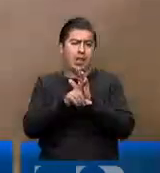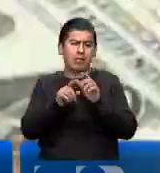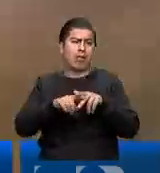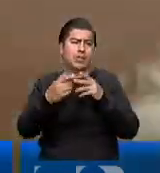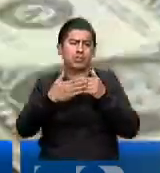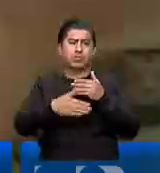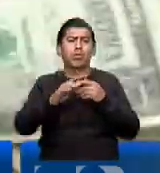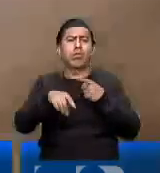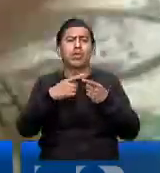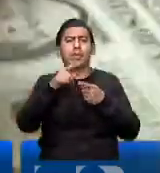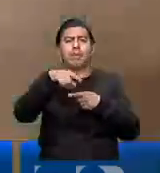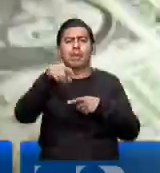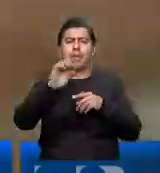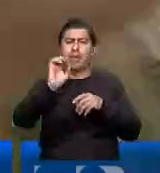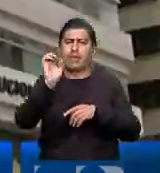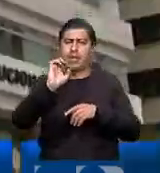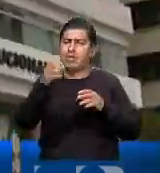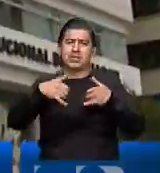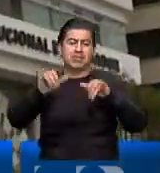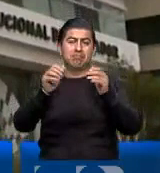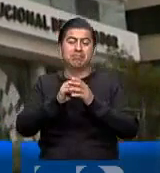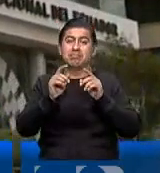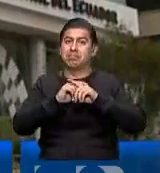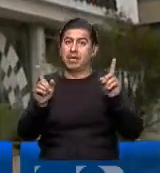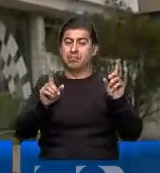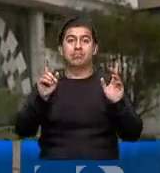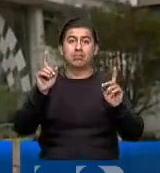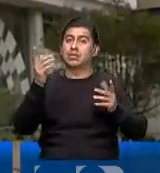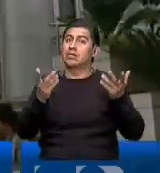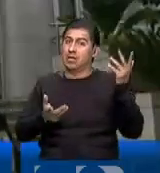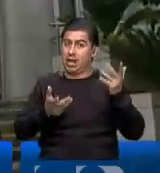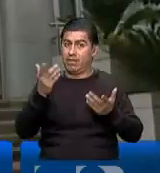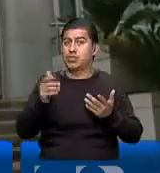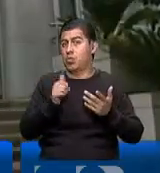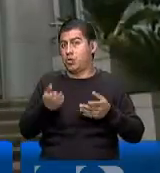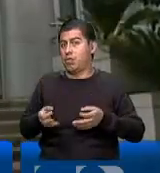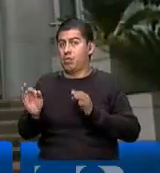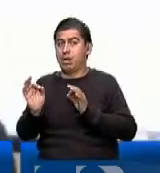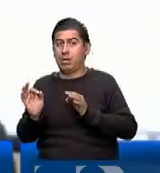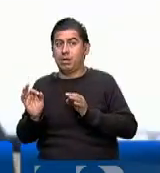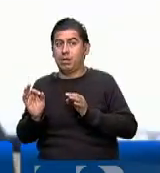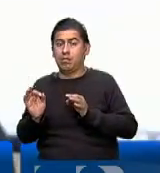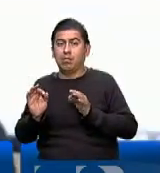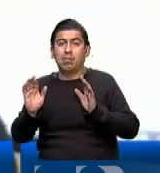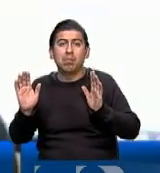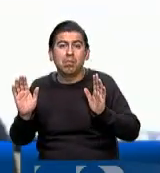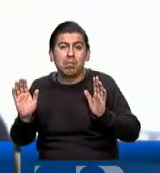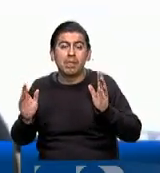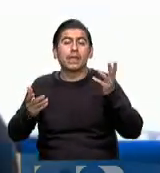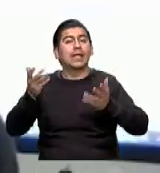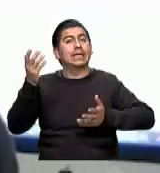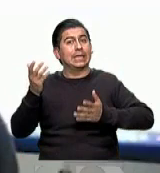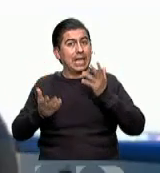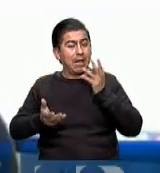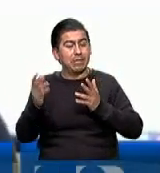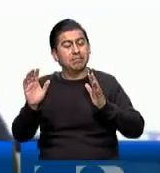aplicar desde el 1 de enero de 2022 aunque resalta que podría existir un camino más única posibilidad que